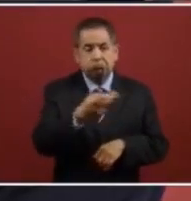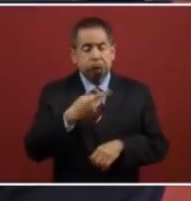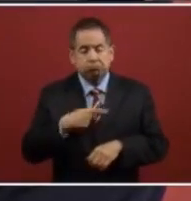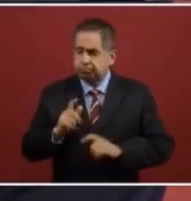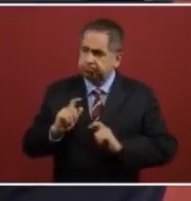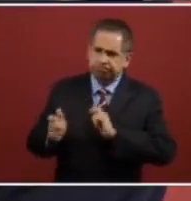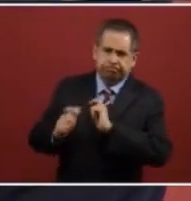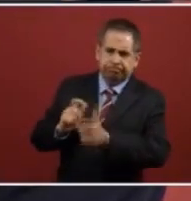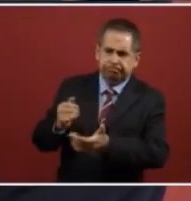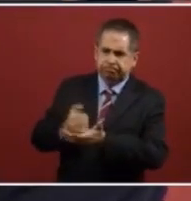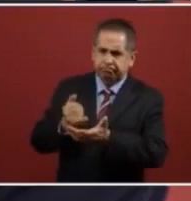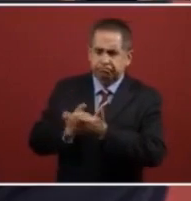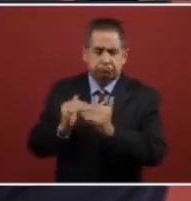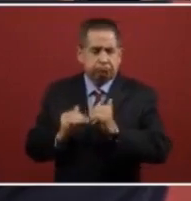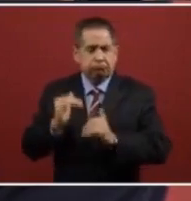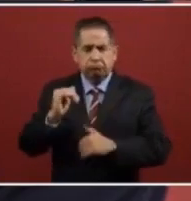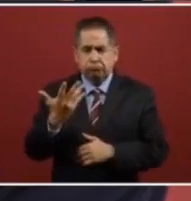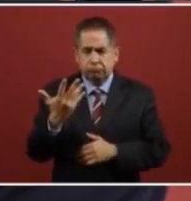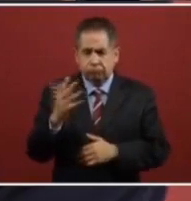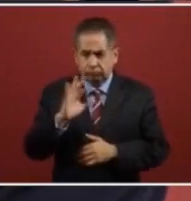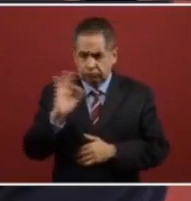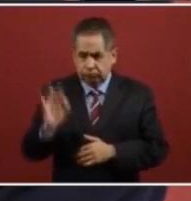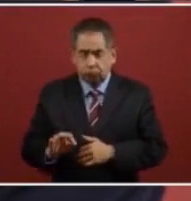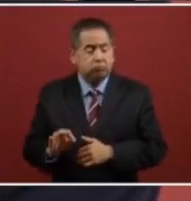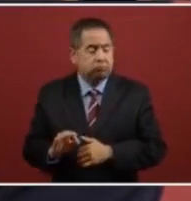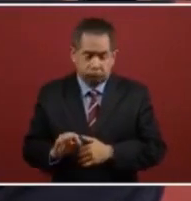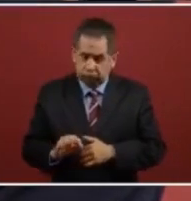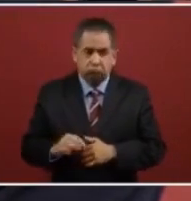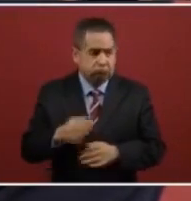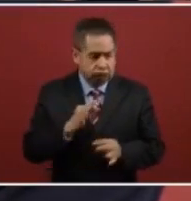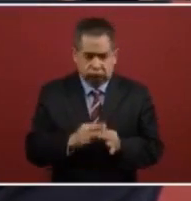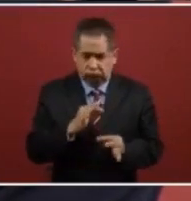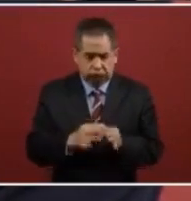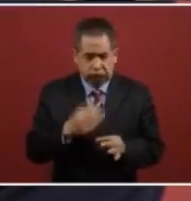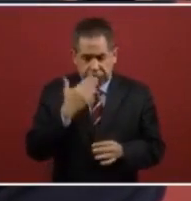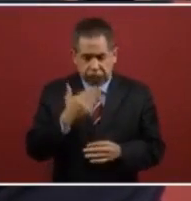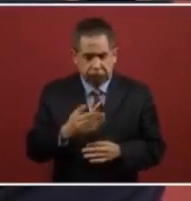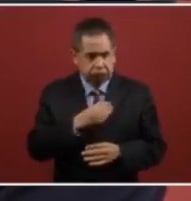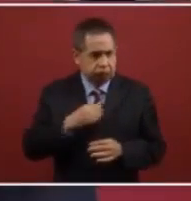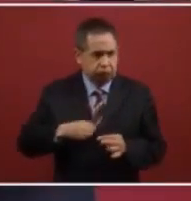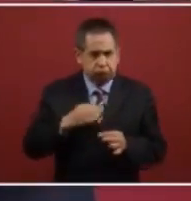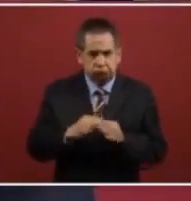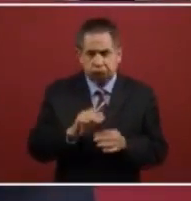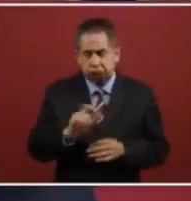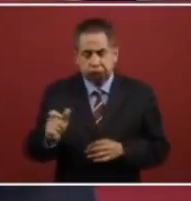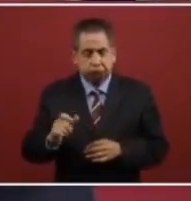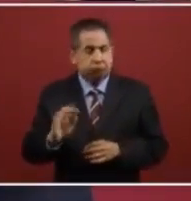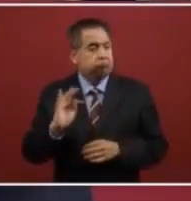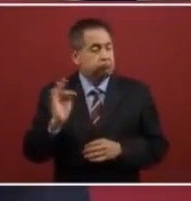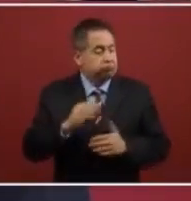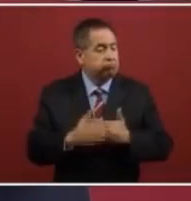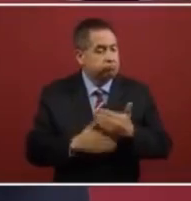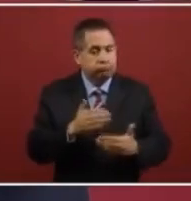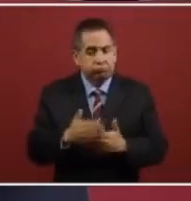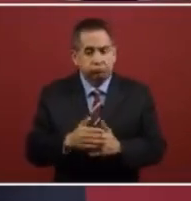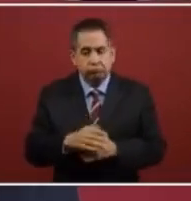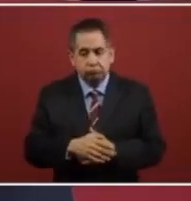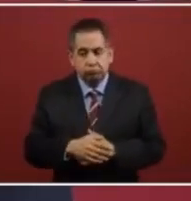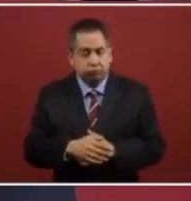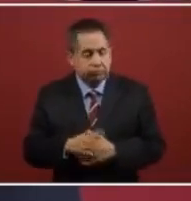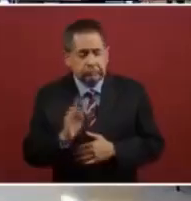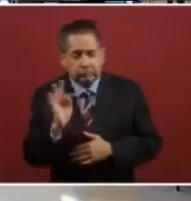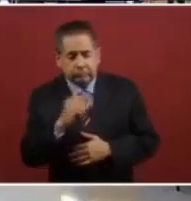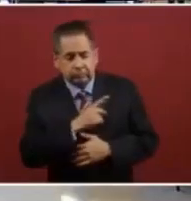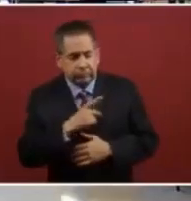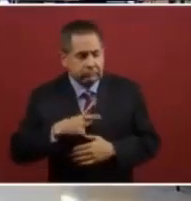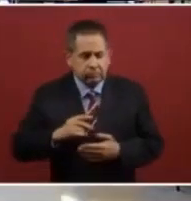they've actually 5%. increased by 5% Si the collections hubiese of crecido debt. el monto de